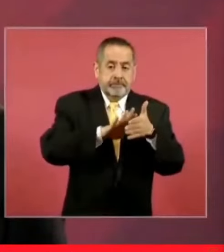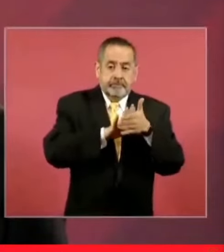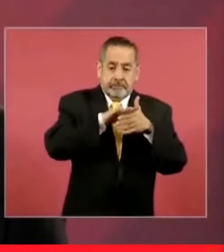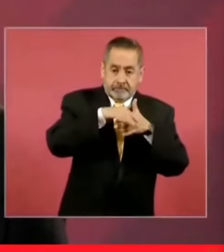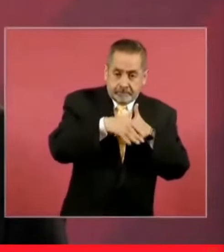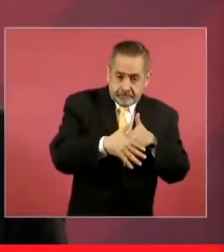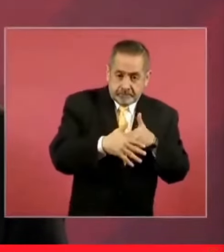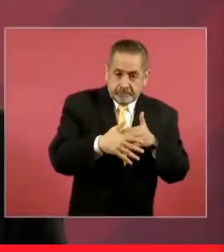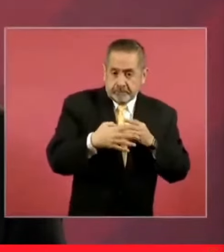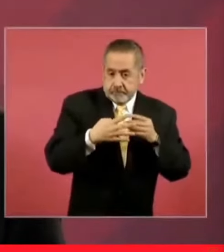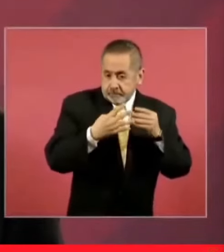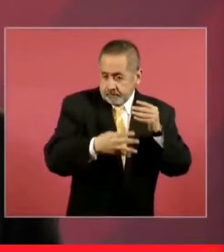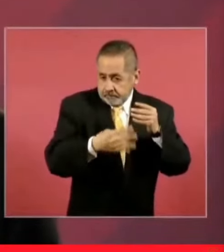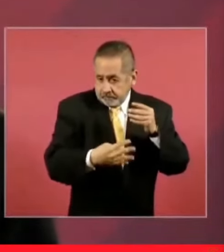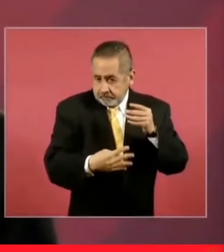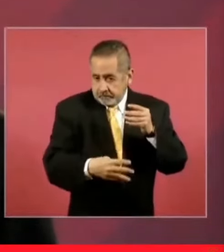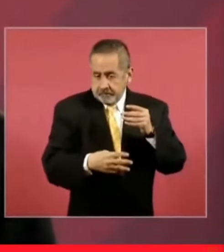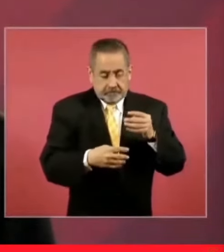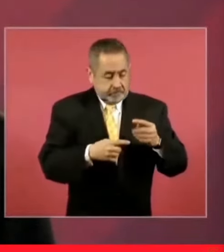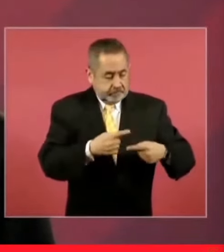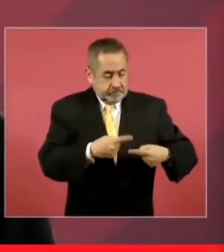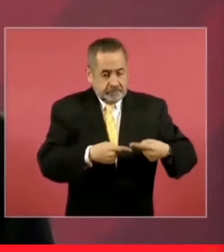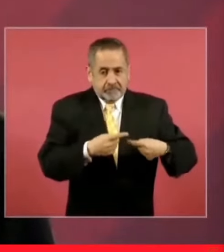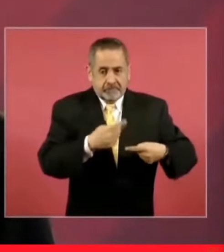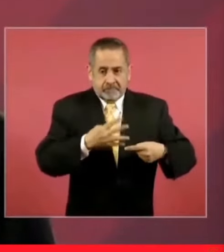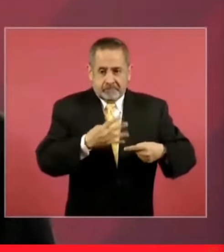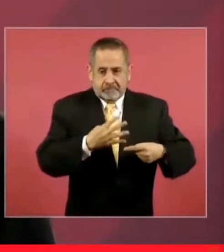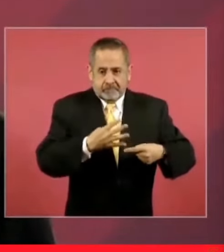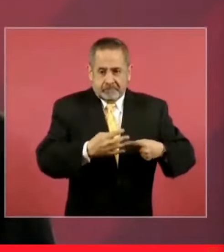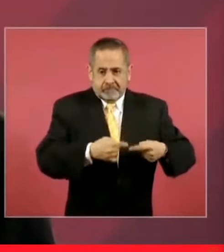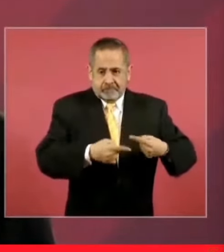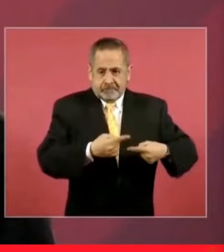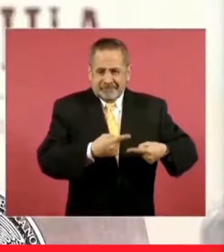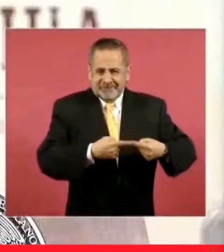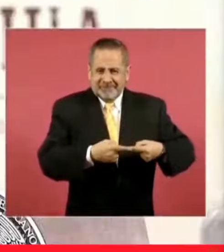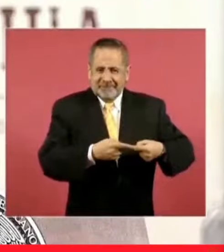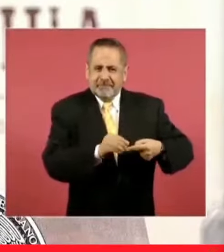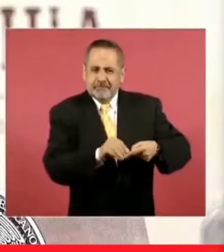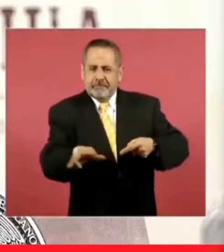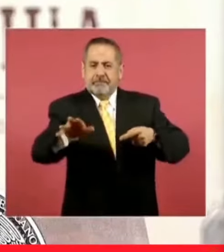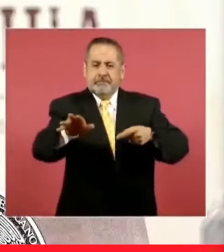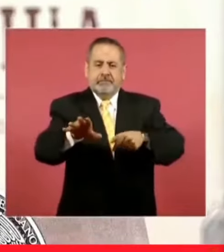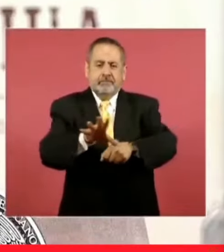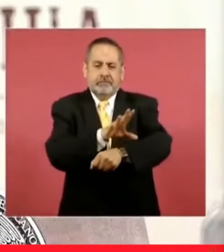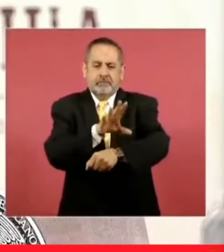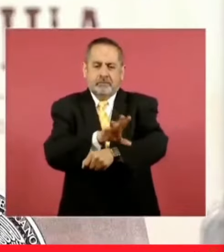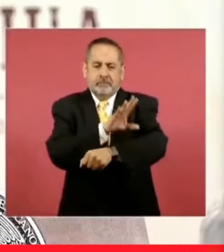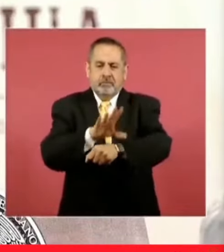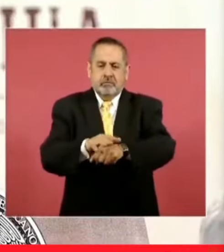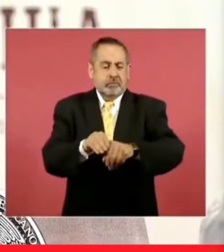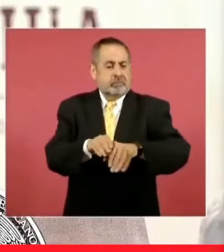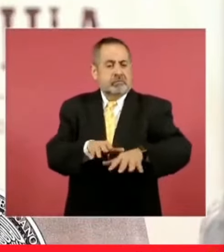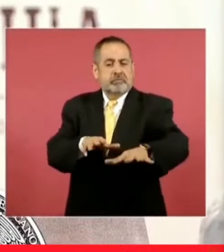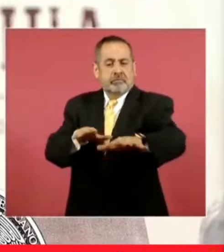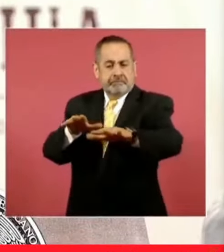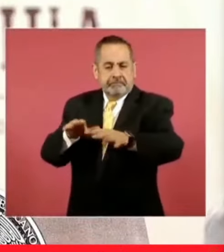la hidroeléctrica que está construyendo la Comisión Federal de Electricidad.